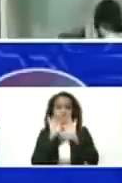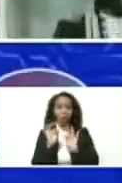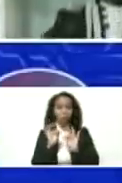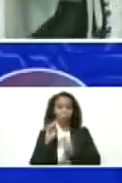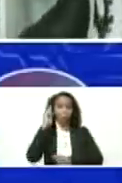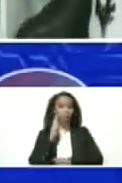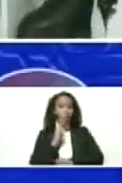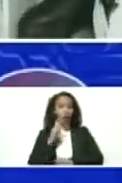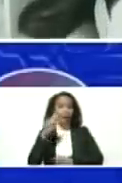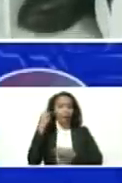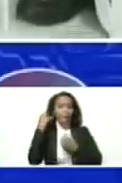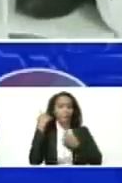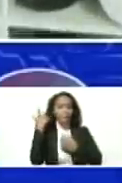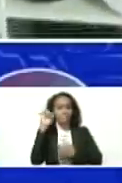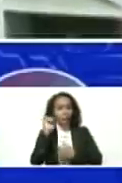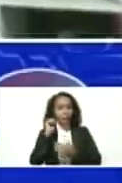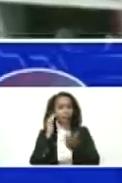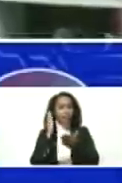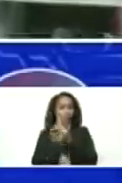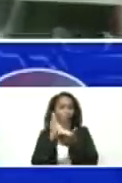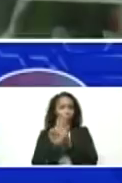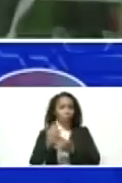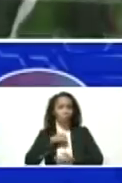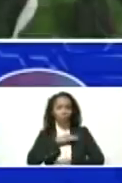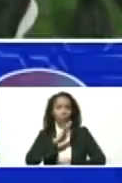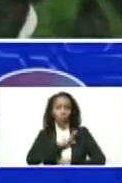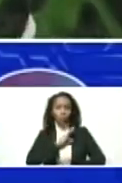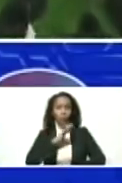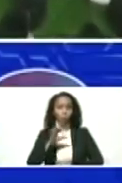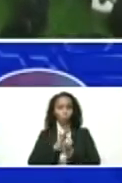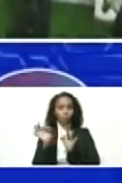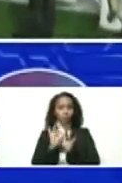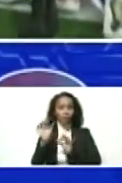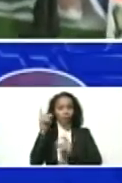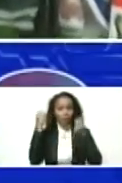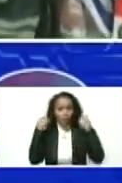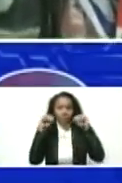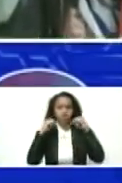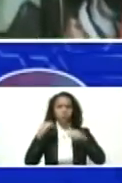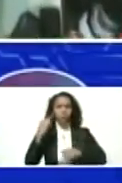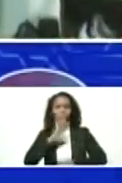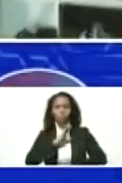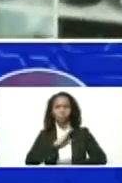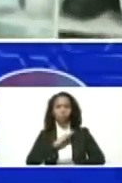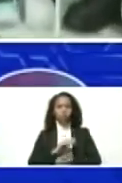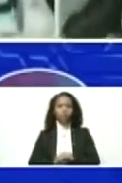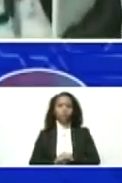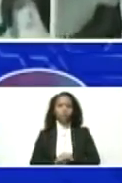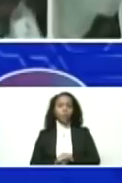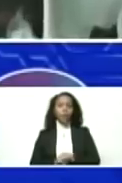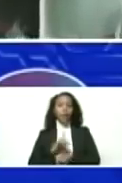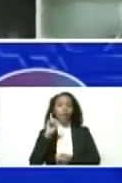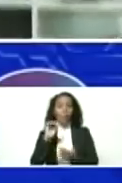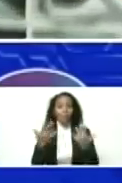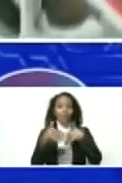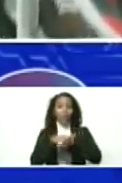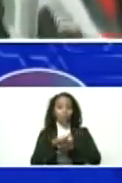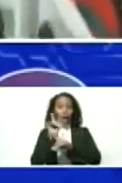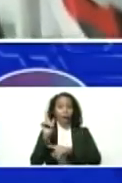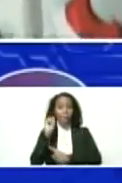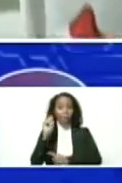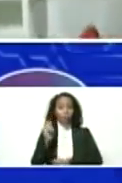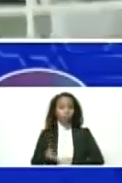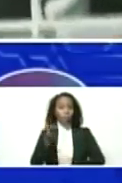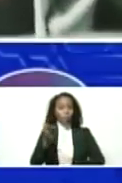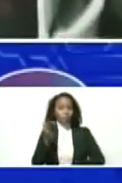para siempre, nuestra moneda, en un acto también en ejercicio de nuestra soberanía. Allí tenemos también incorporado, presidente, un punto bastante